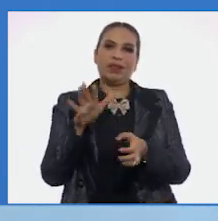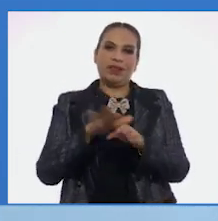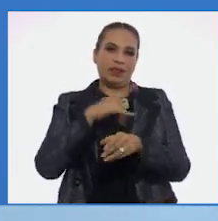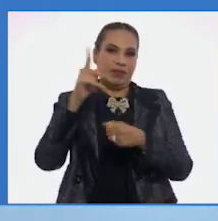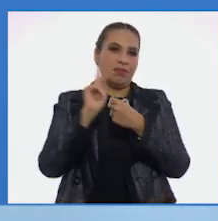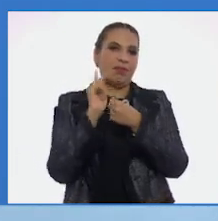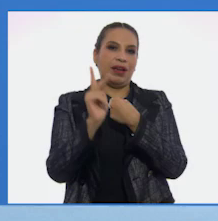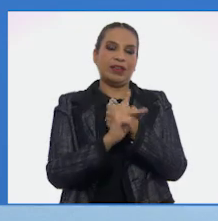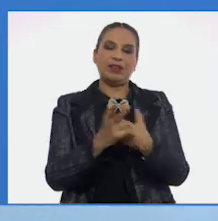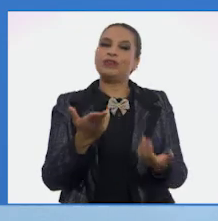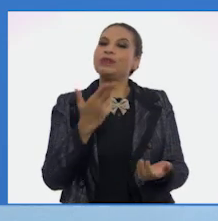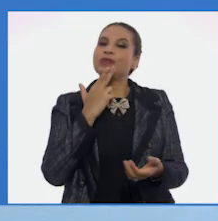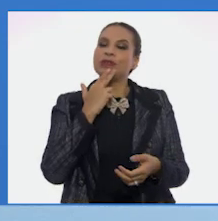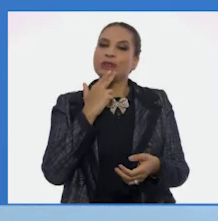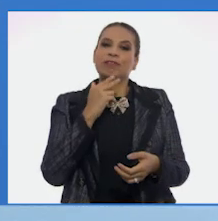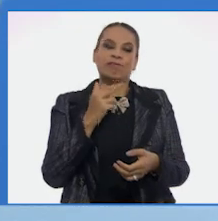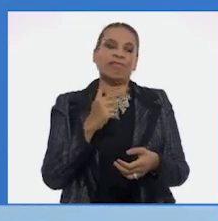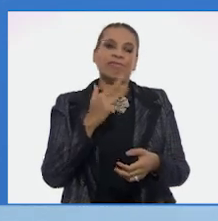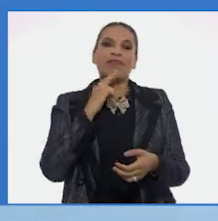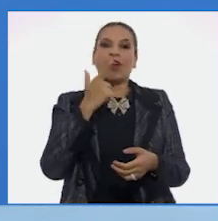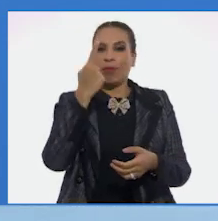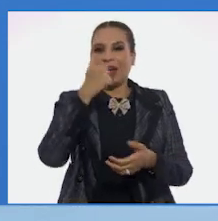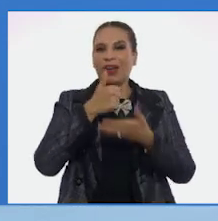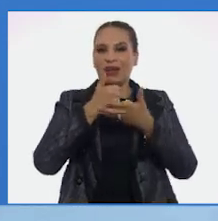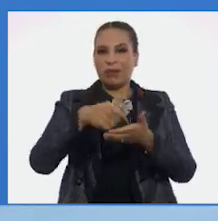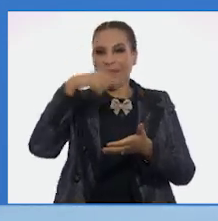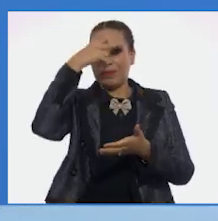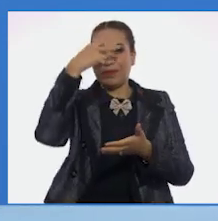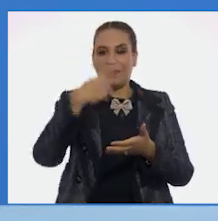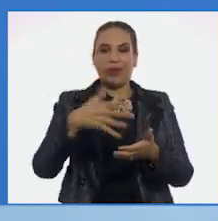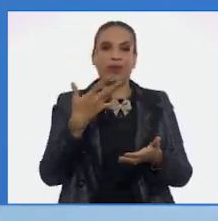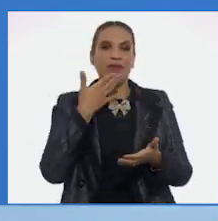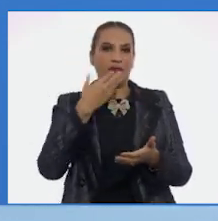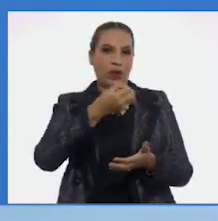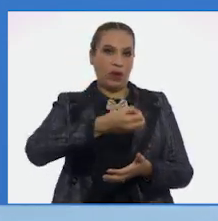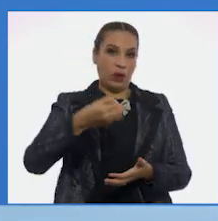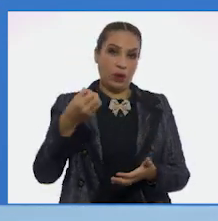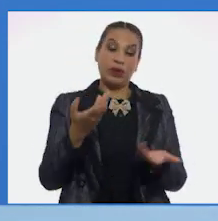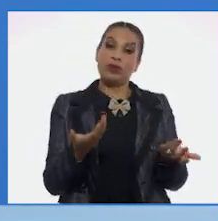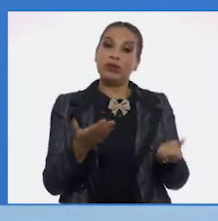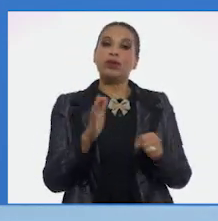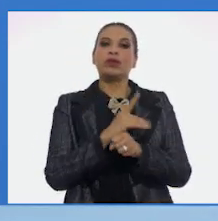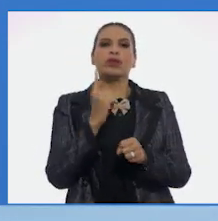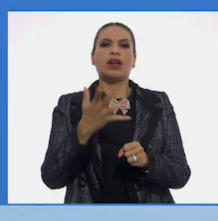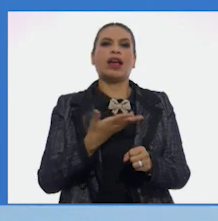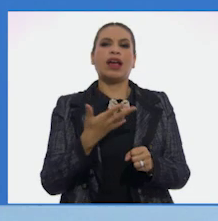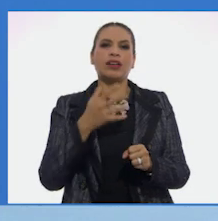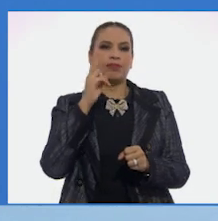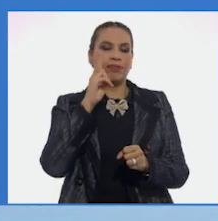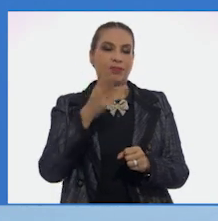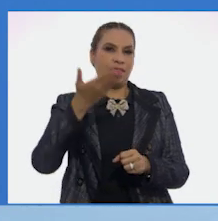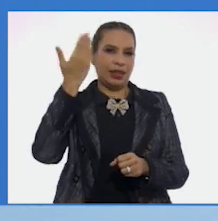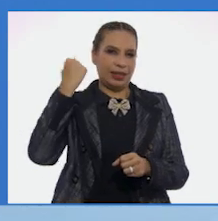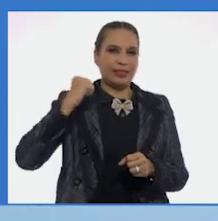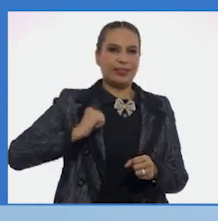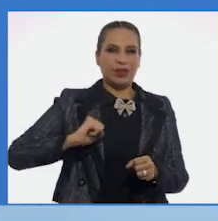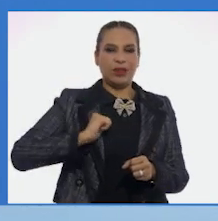esos países les convenía que México tuviera orden. Porque ya vimos que en el